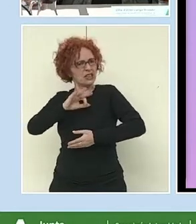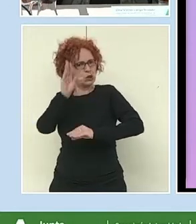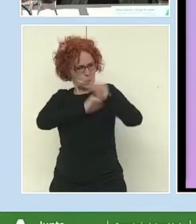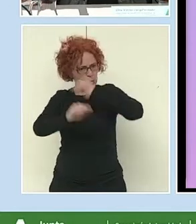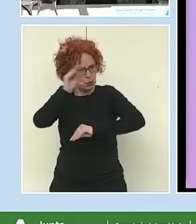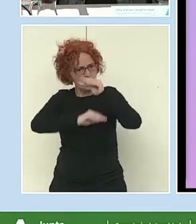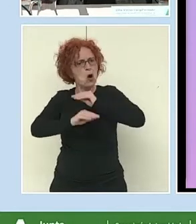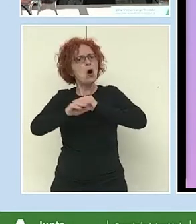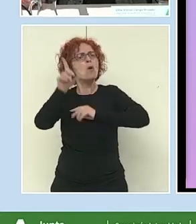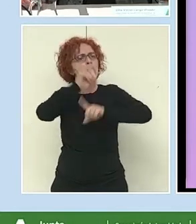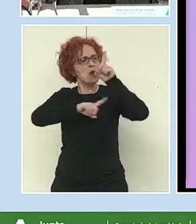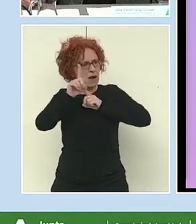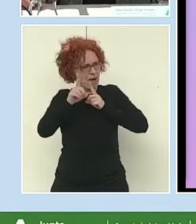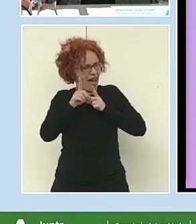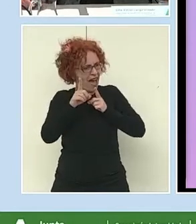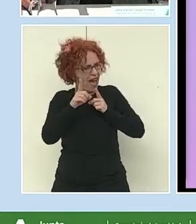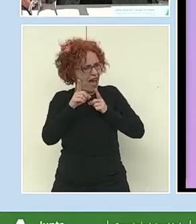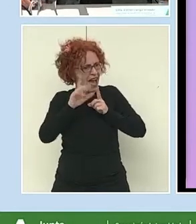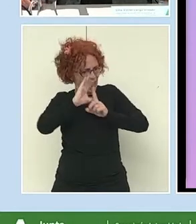a sus preguntas, ¿no?